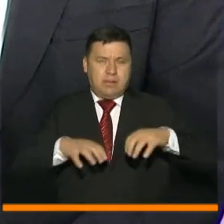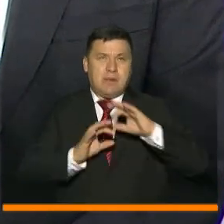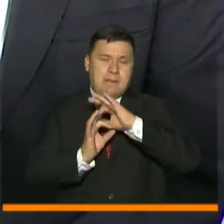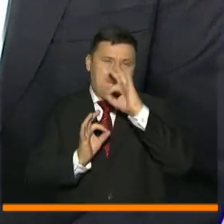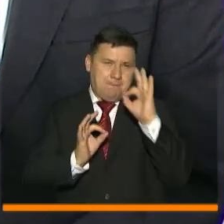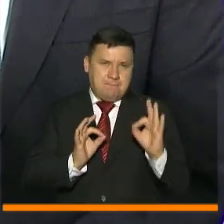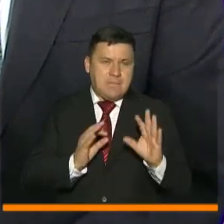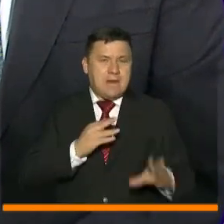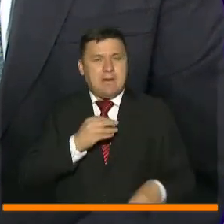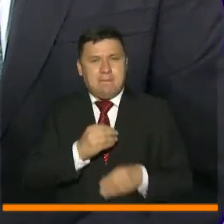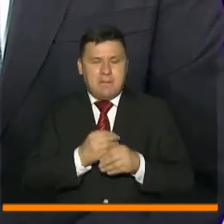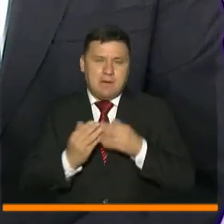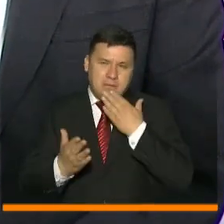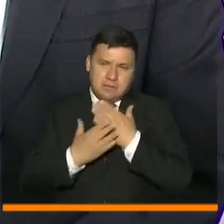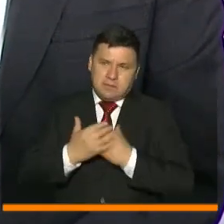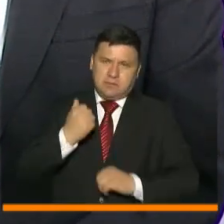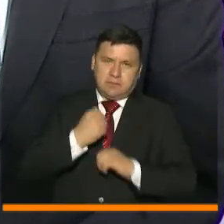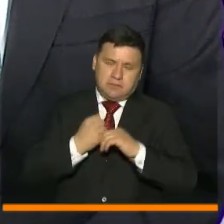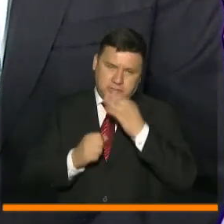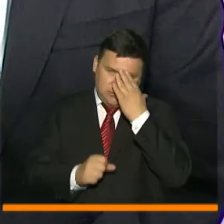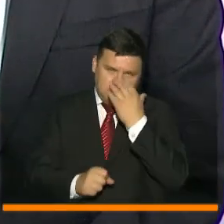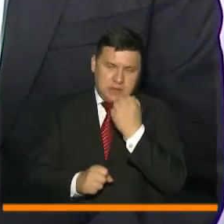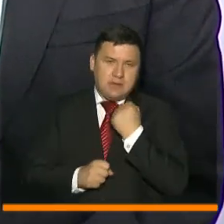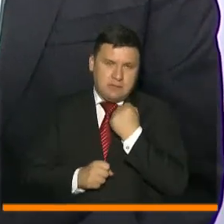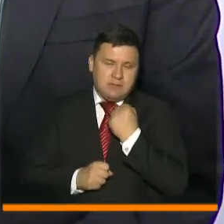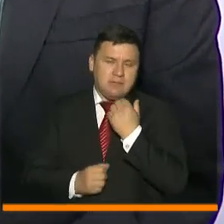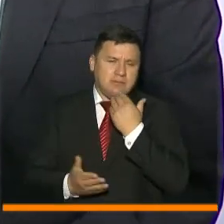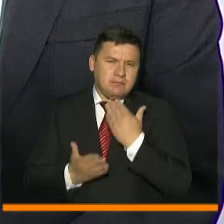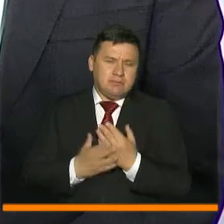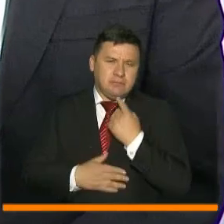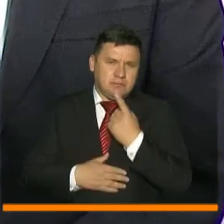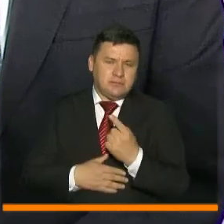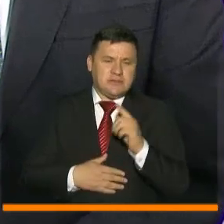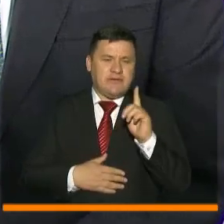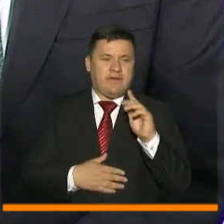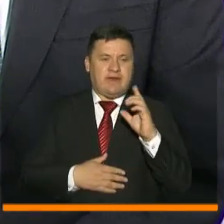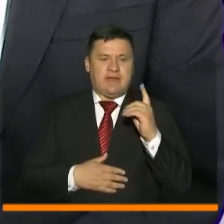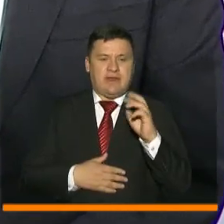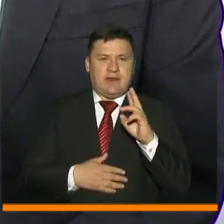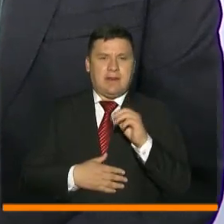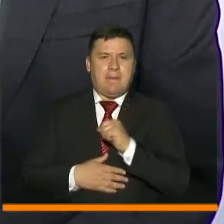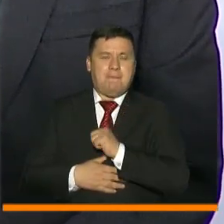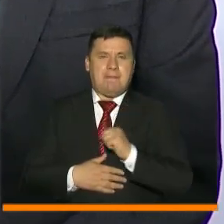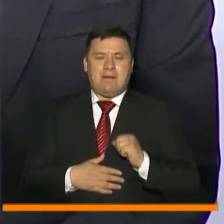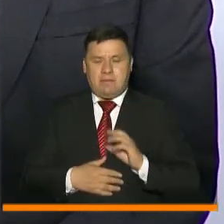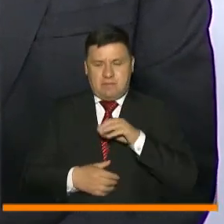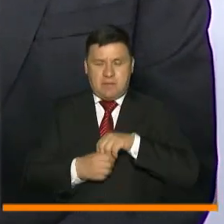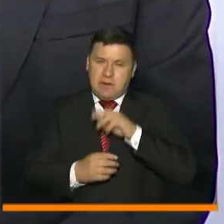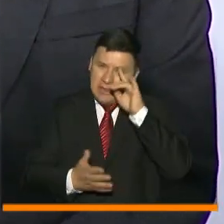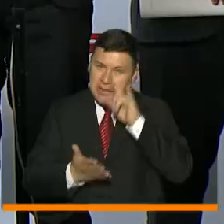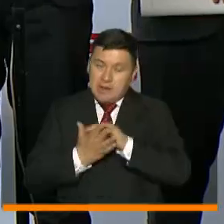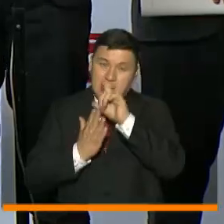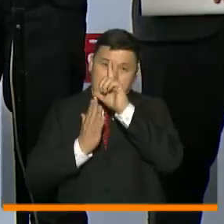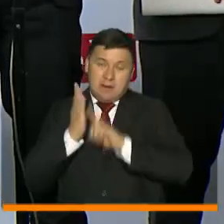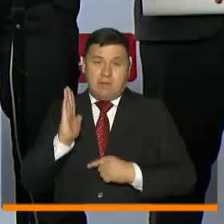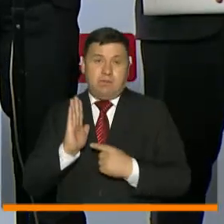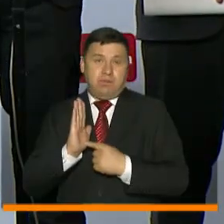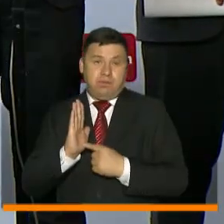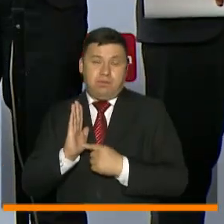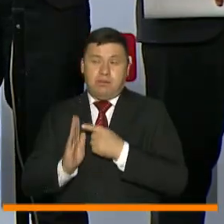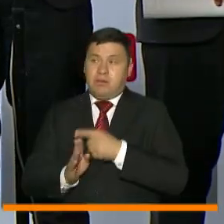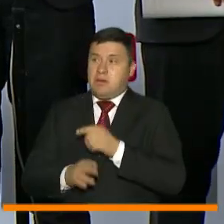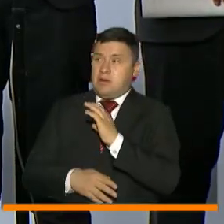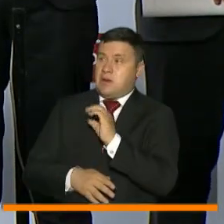regiones y, una vez más, gracias al apoyo de las fuerzas militares y, como le decía ahorita Federico, al sector privado. Creo que esta lista que tanto Carlos